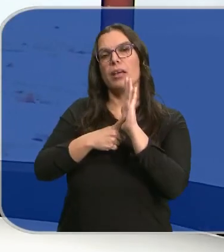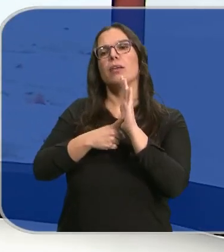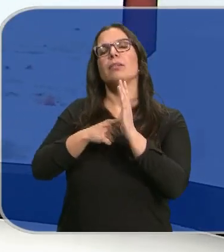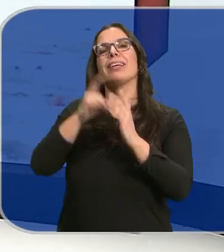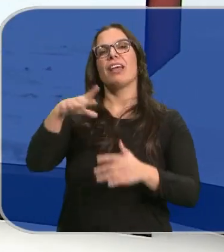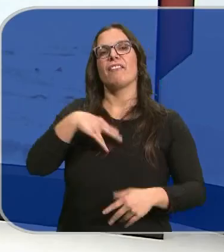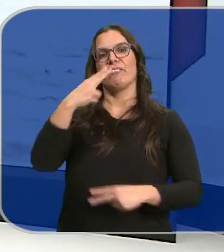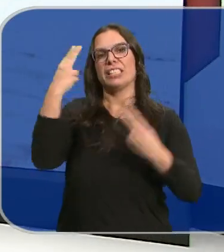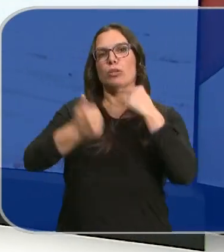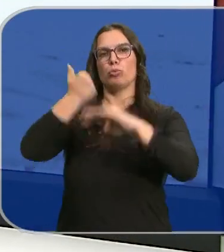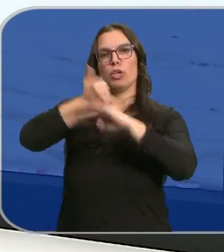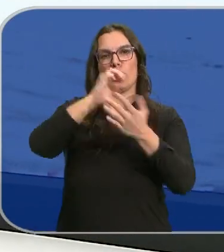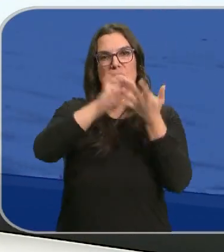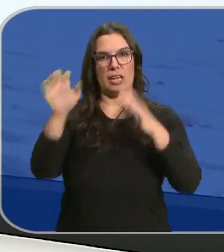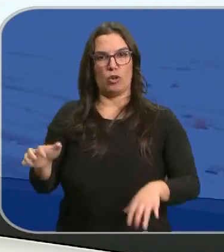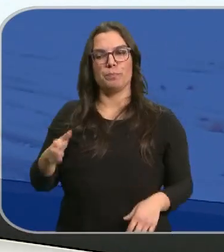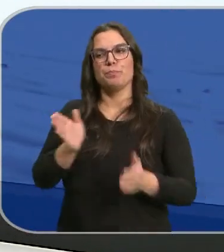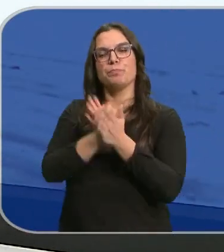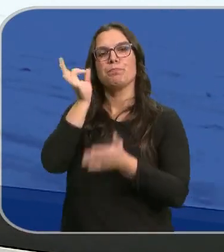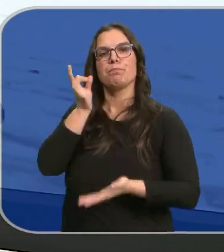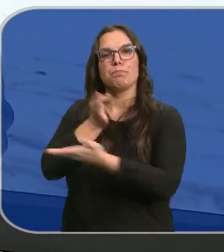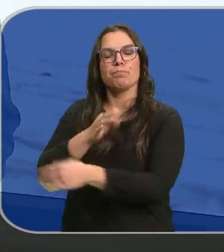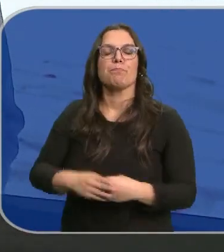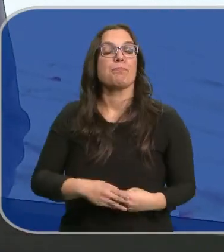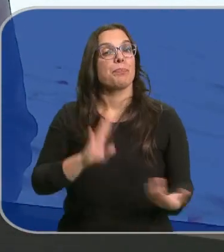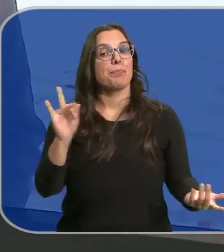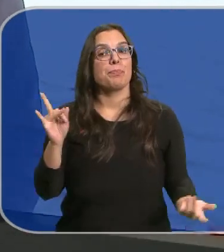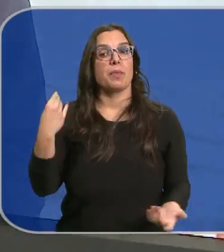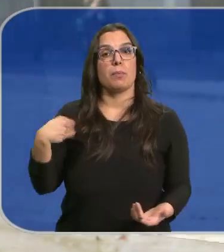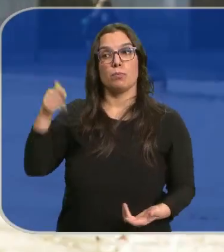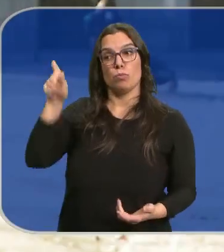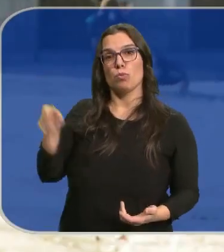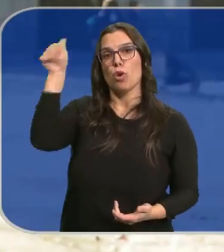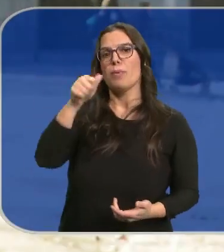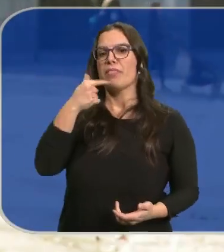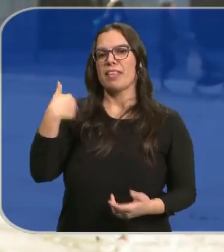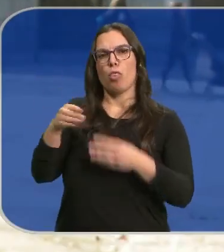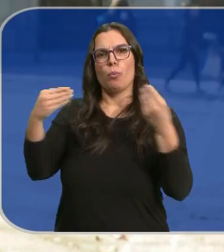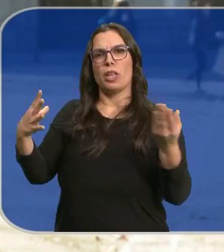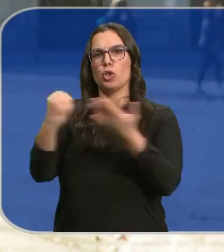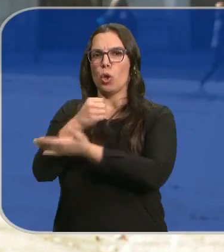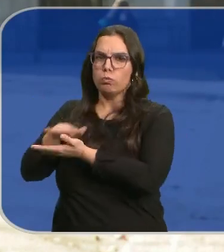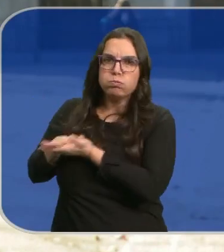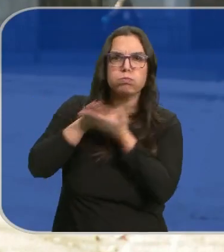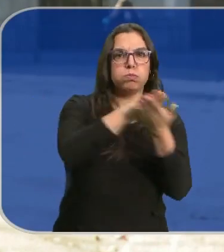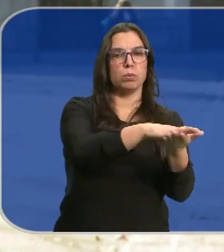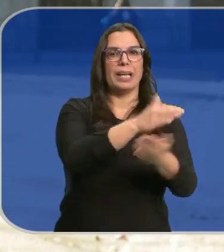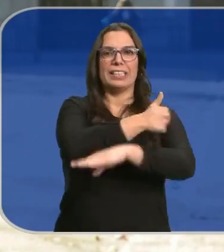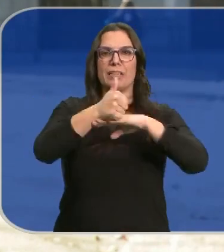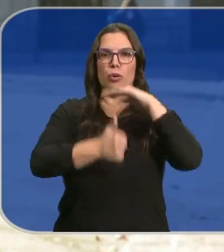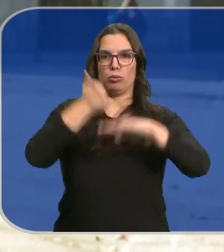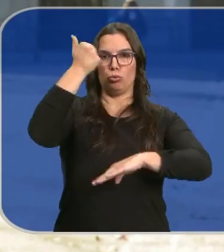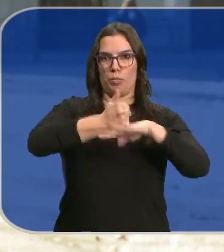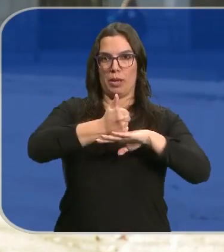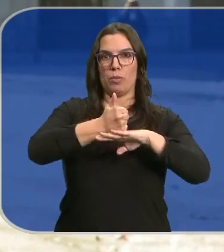Castilla y León. Sara Ayuso. Sí, Santiago Mena ha confirmado que ya ha remitido toda la documentación de este caso al Tribunal